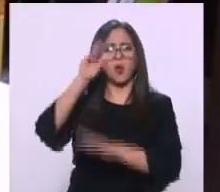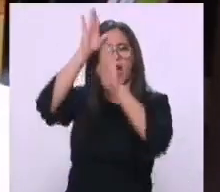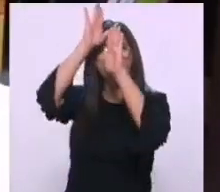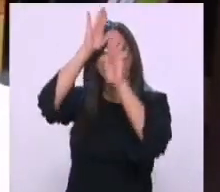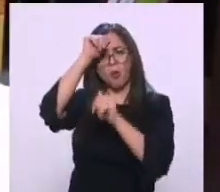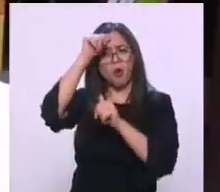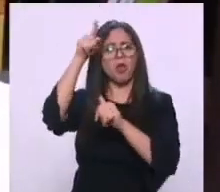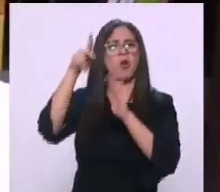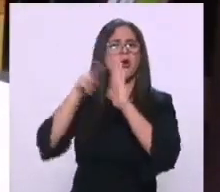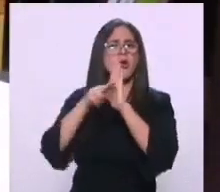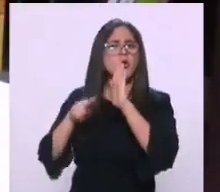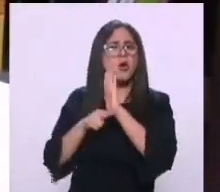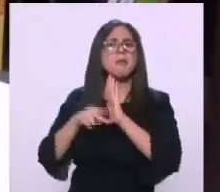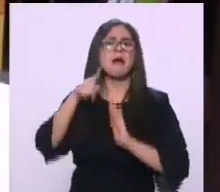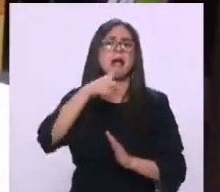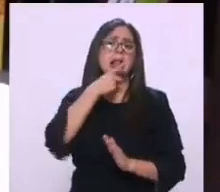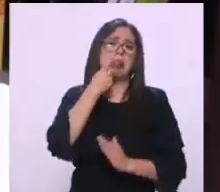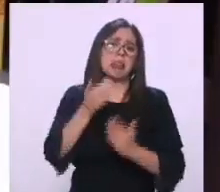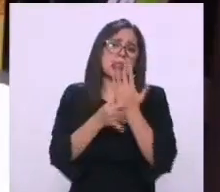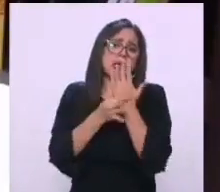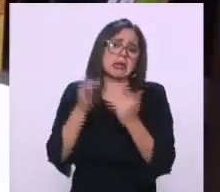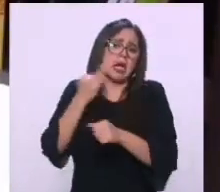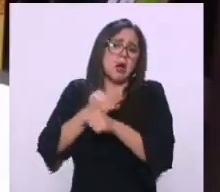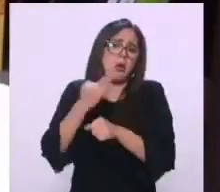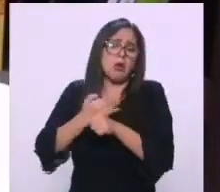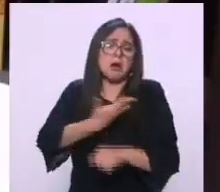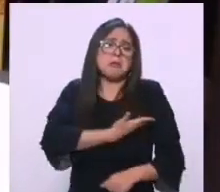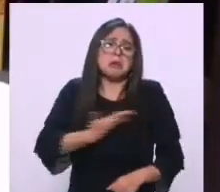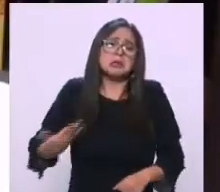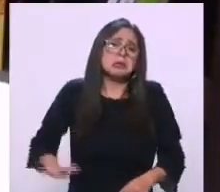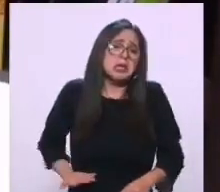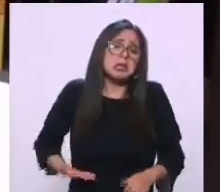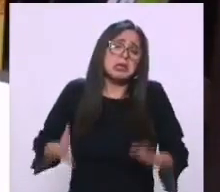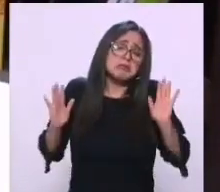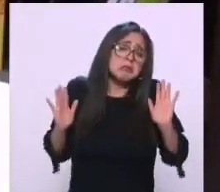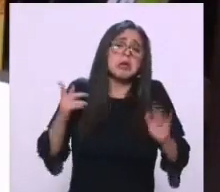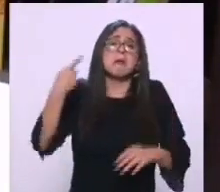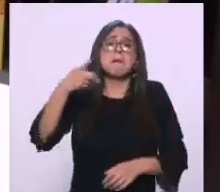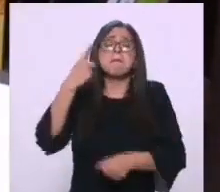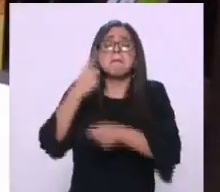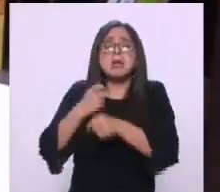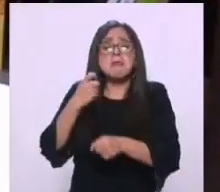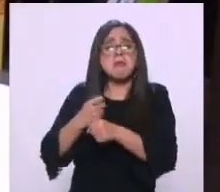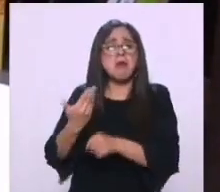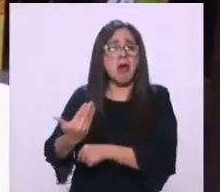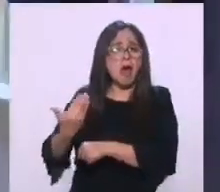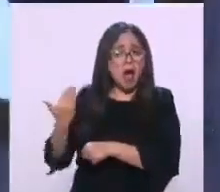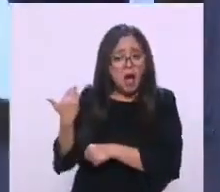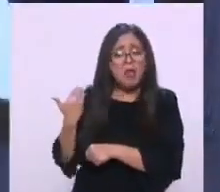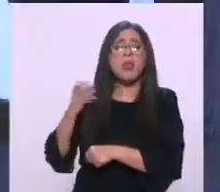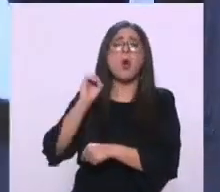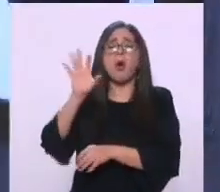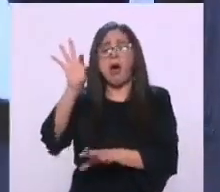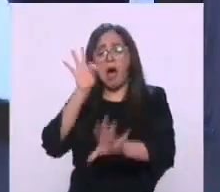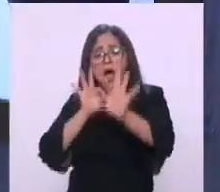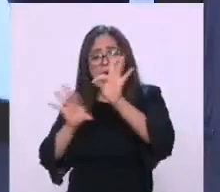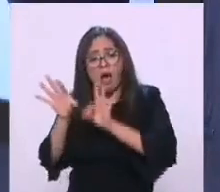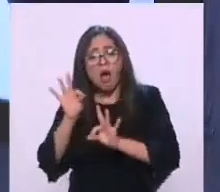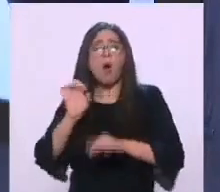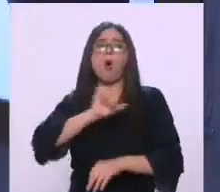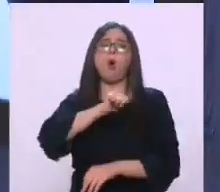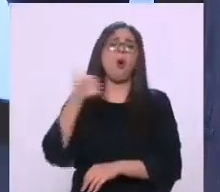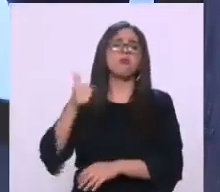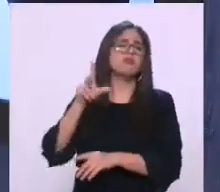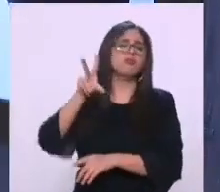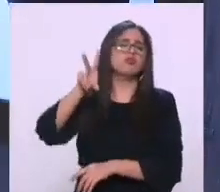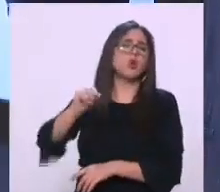sus facultades y a lo que ha dicho claramente el presidente, ellos dicen que las van a tomar antes, que van a tomar otras o que de plano no tomarán las que se les indican. ¿Qué lectura